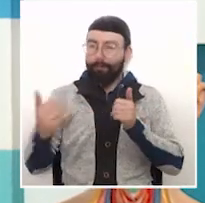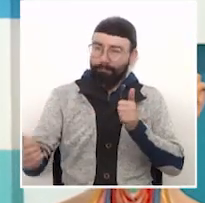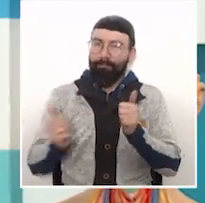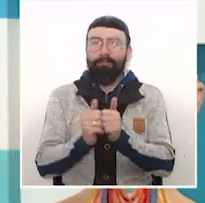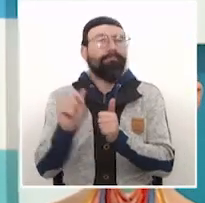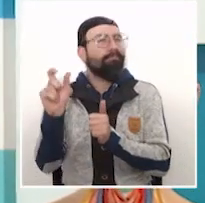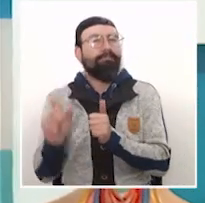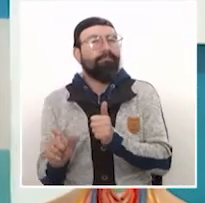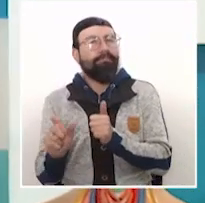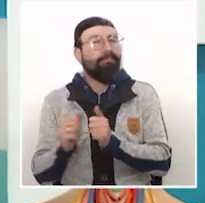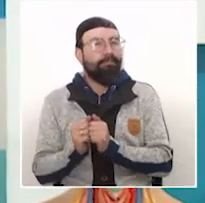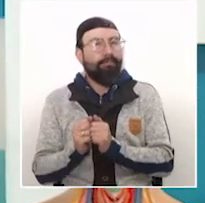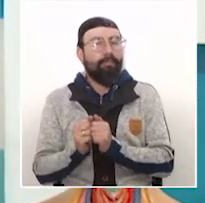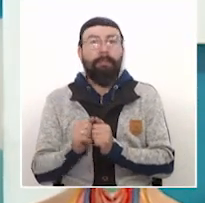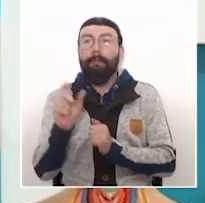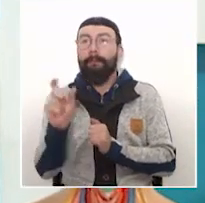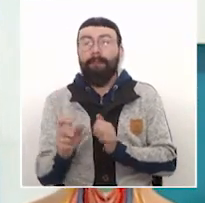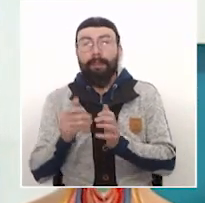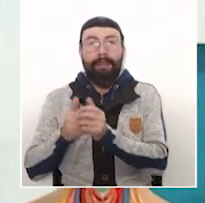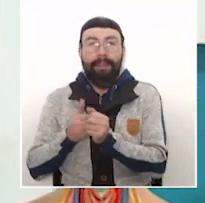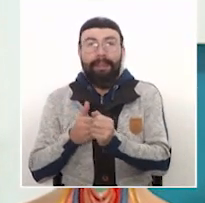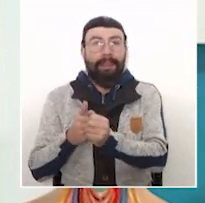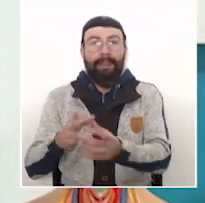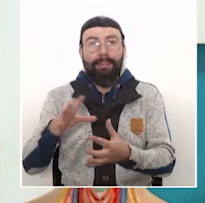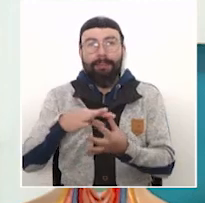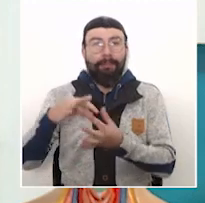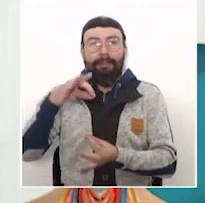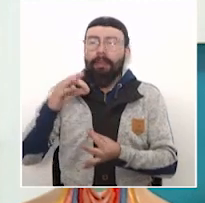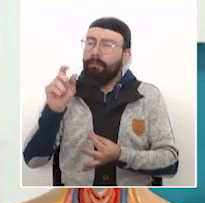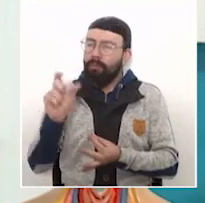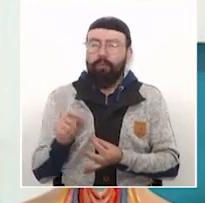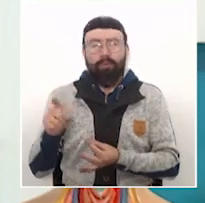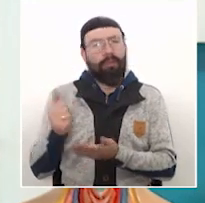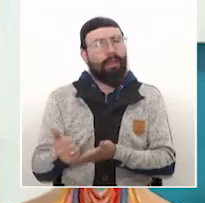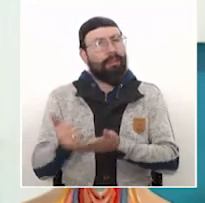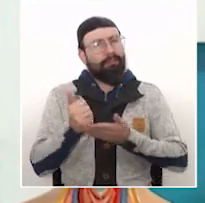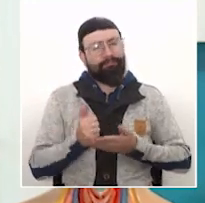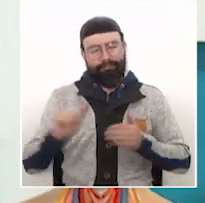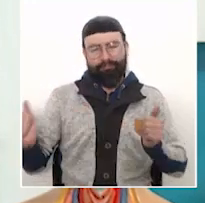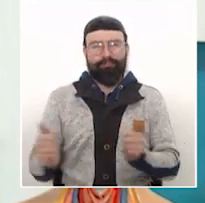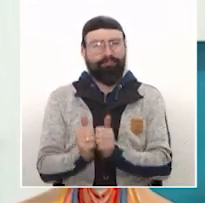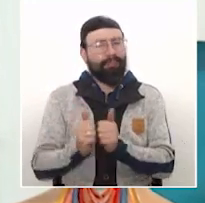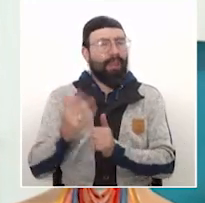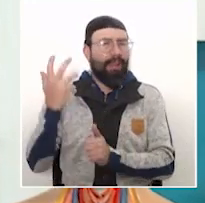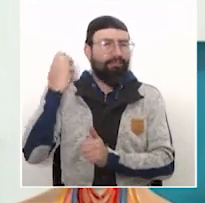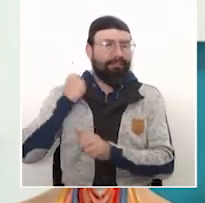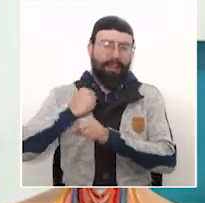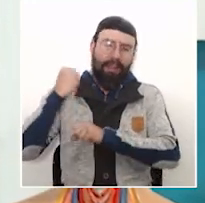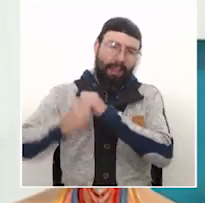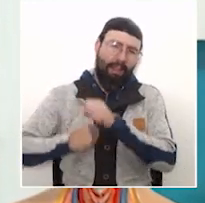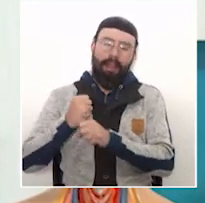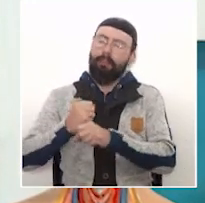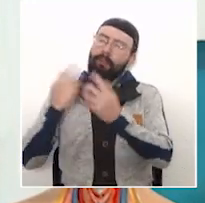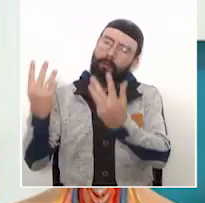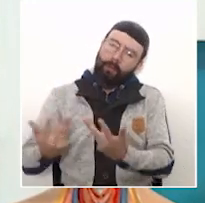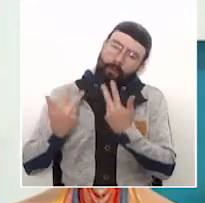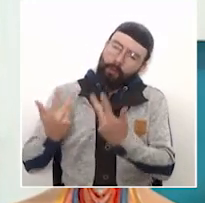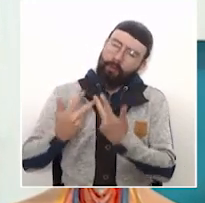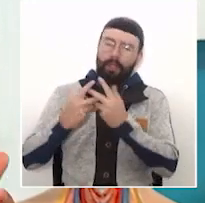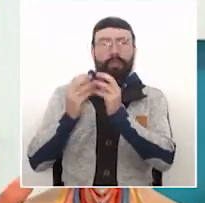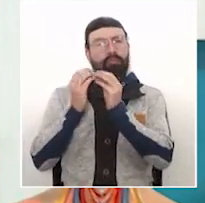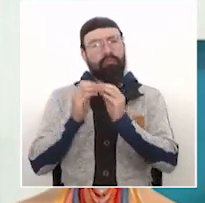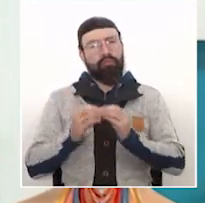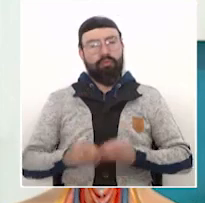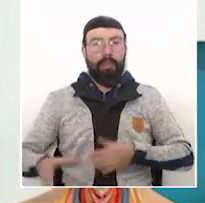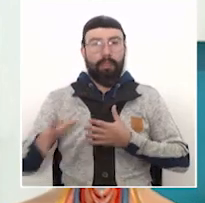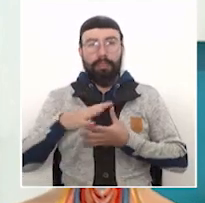hoy con un guía espiritual, una persona que nos ha acompañado durante muchos años en un proceso de formación espiritual y